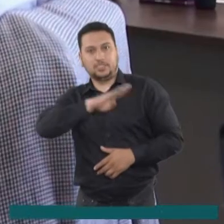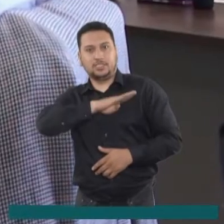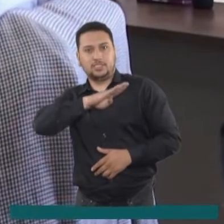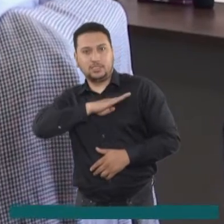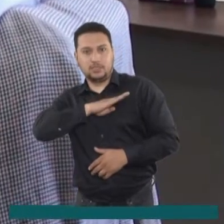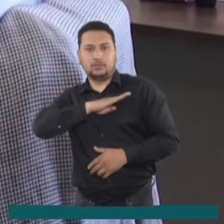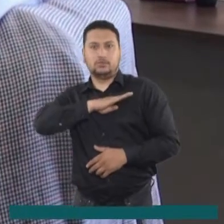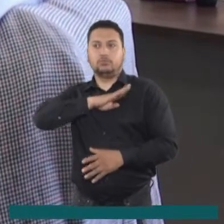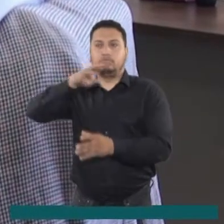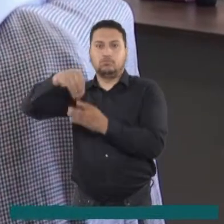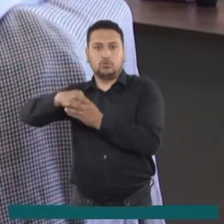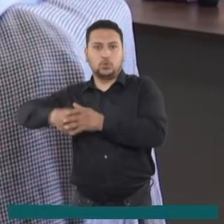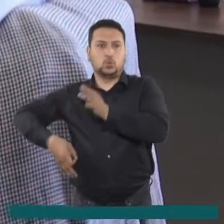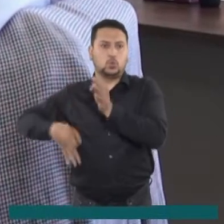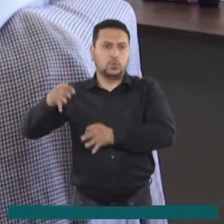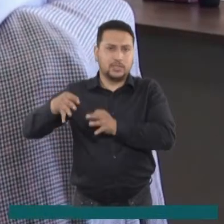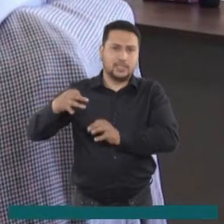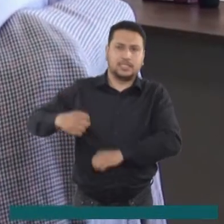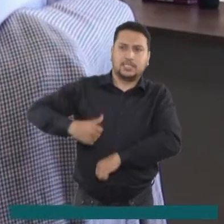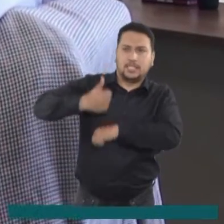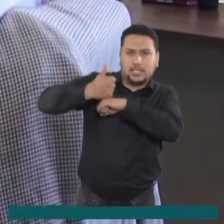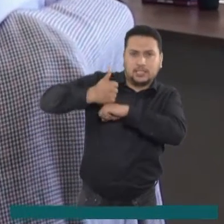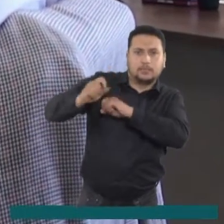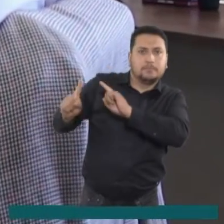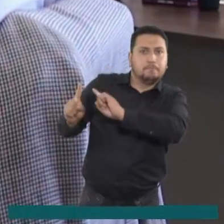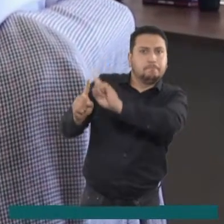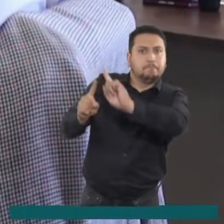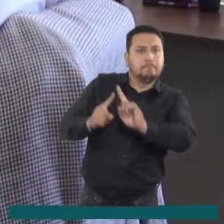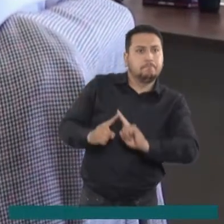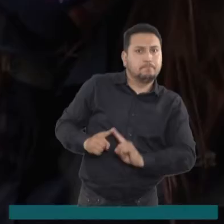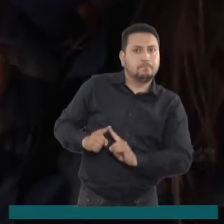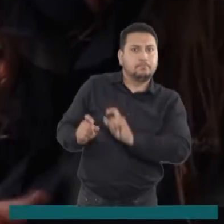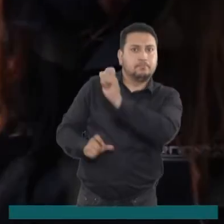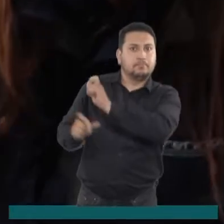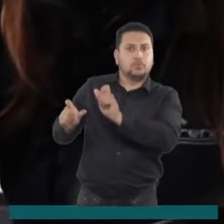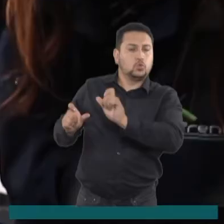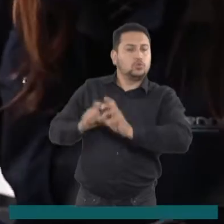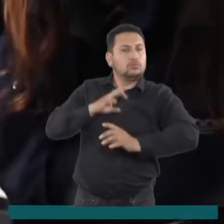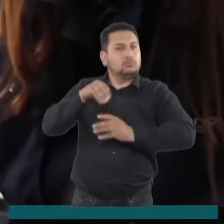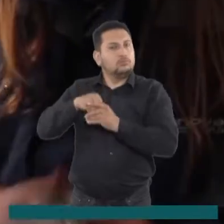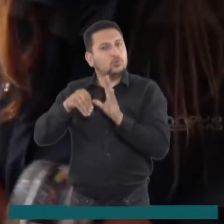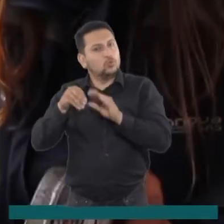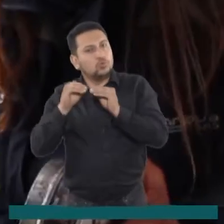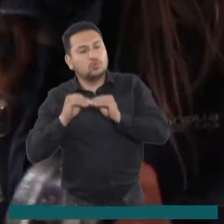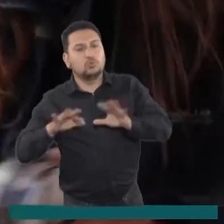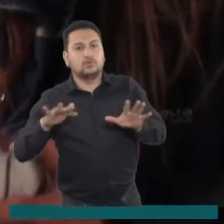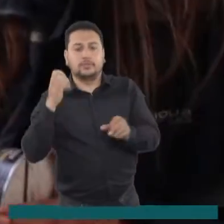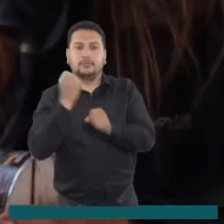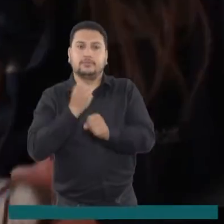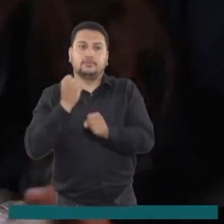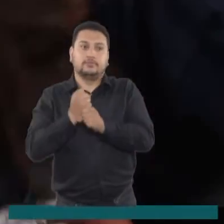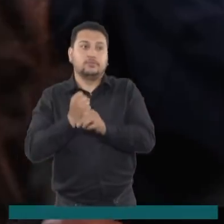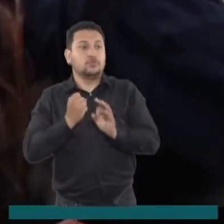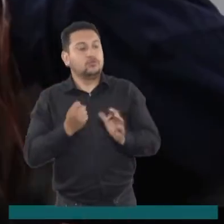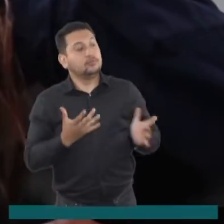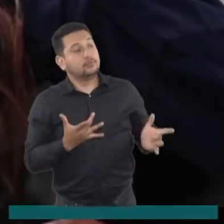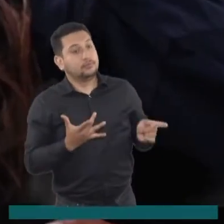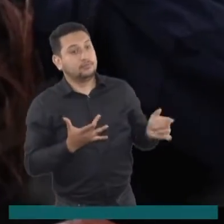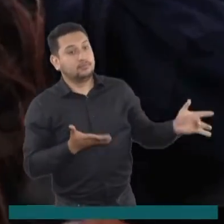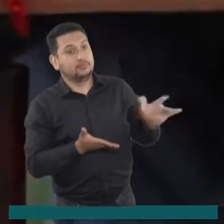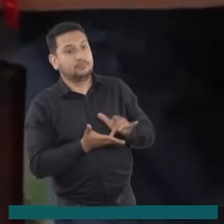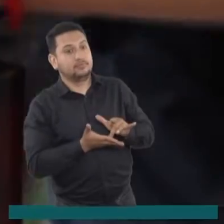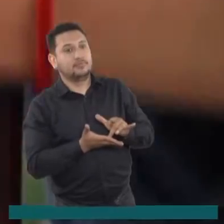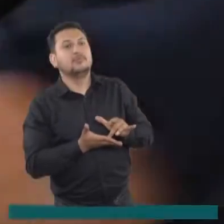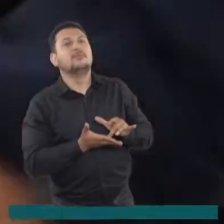Tunja. Gobernadores, alcaldes, diputados, jueces, gerentes, en fin, personajes de la vida pública y